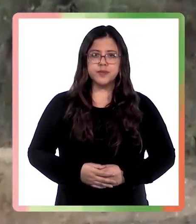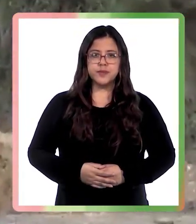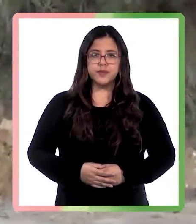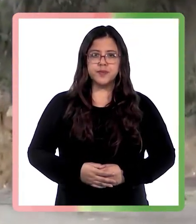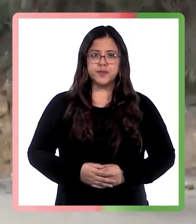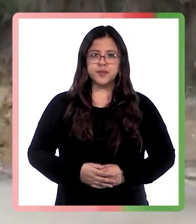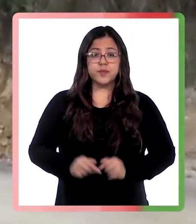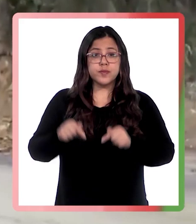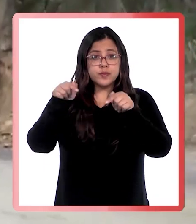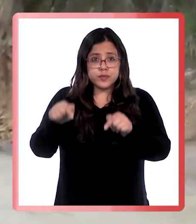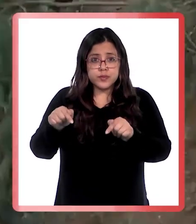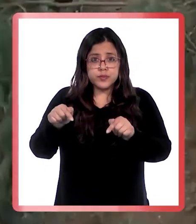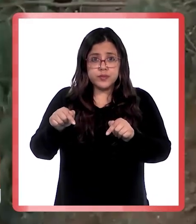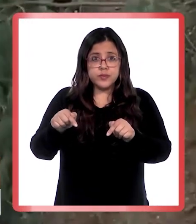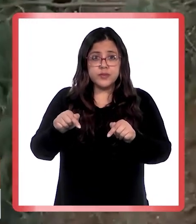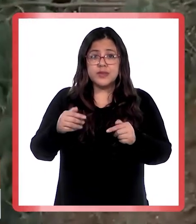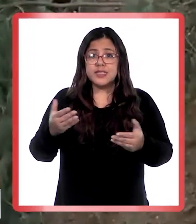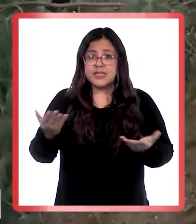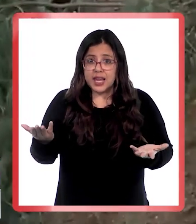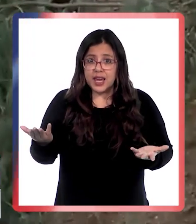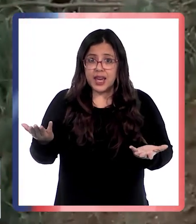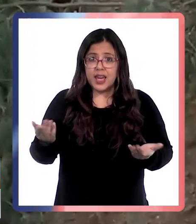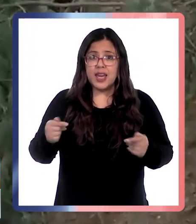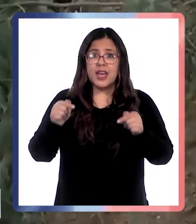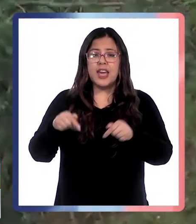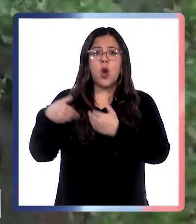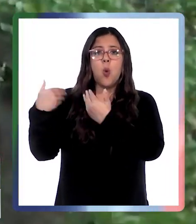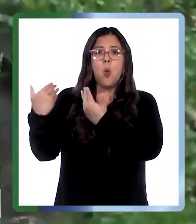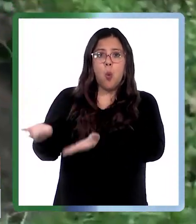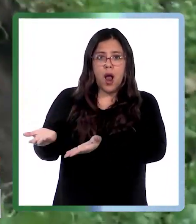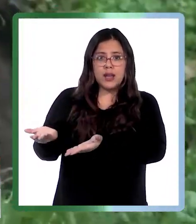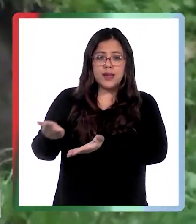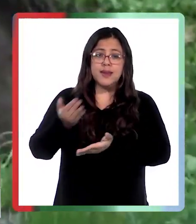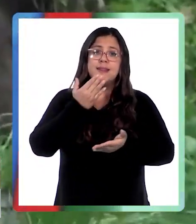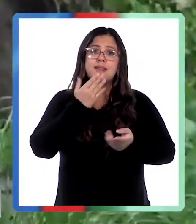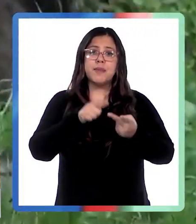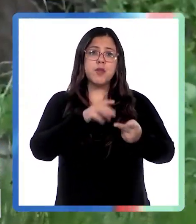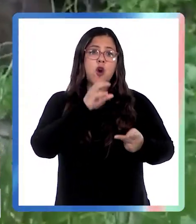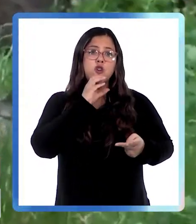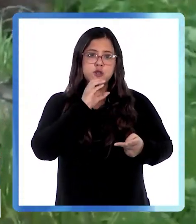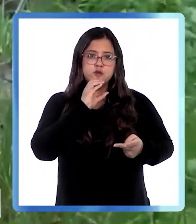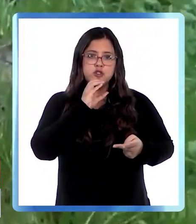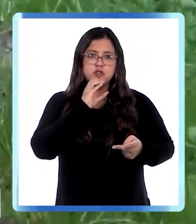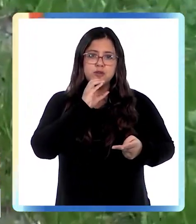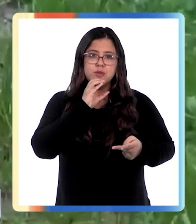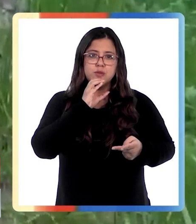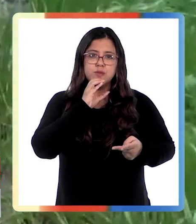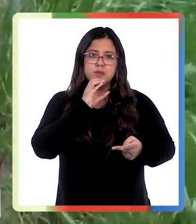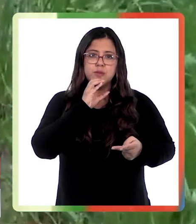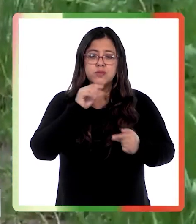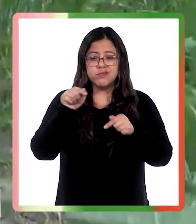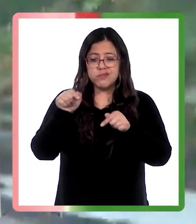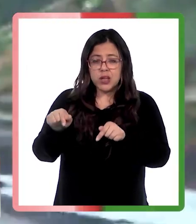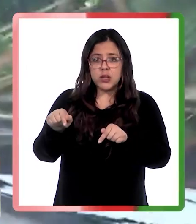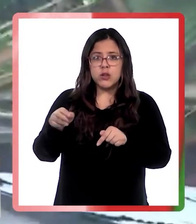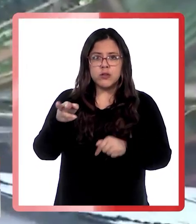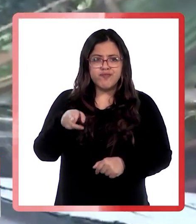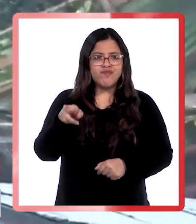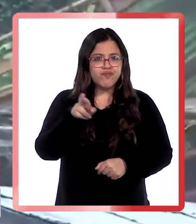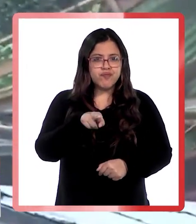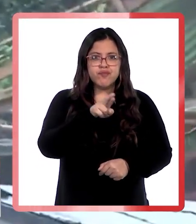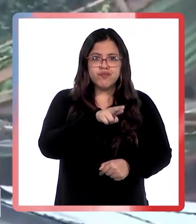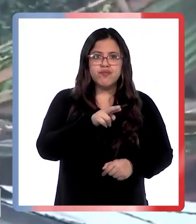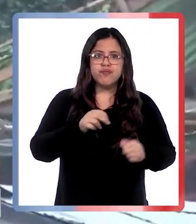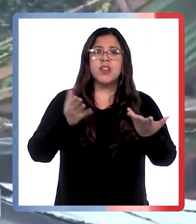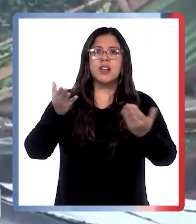tvu Esto ocurrió en walqui también en Concepción situación que Se